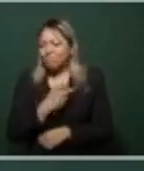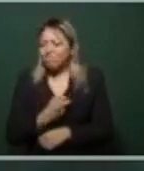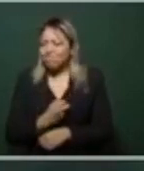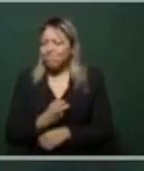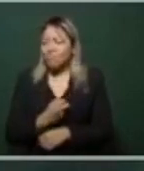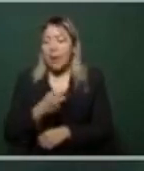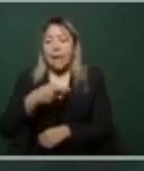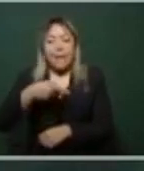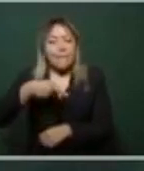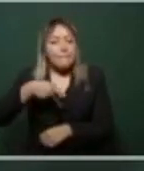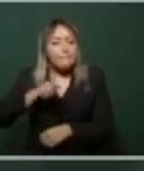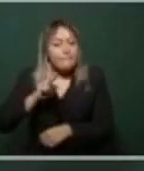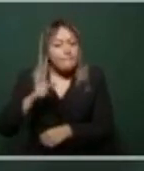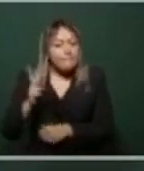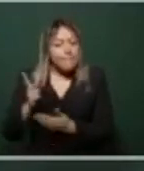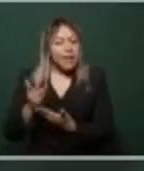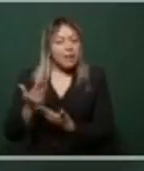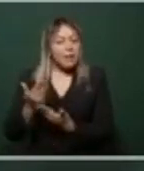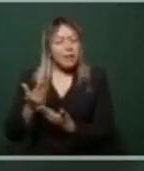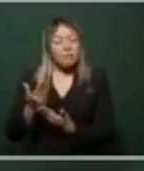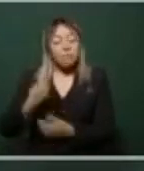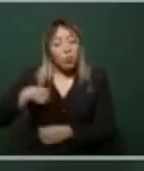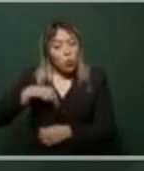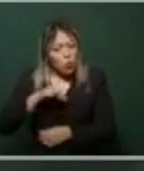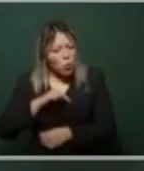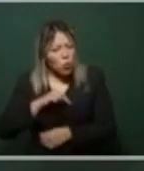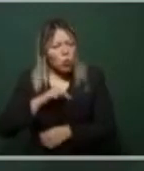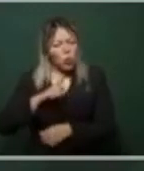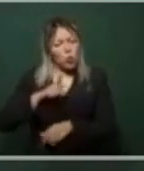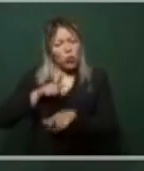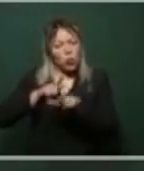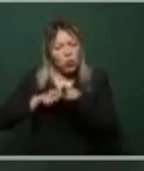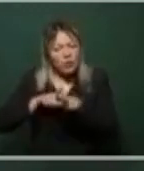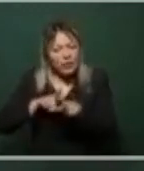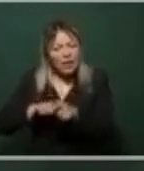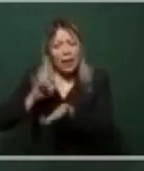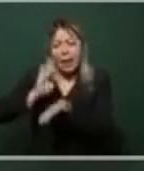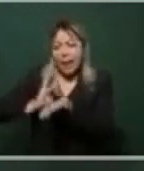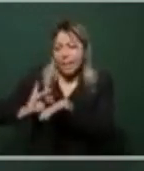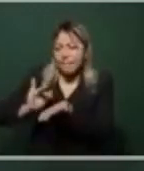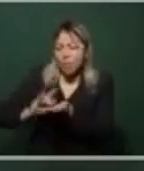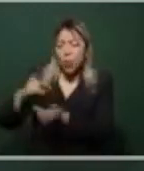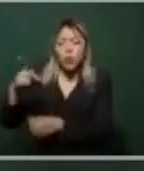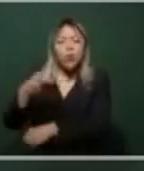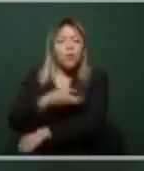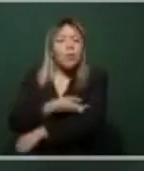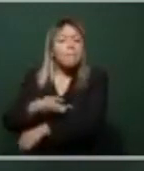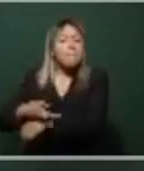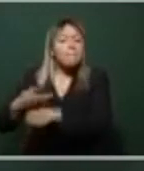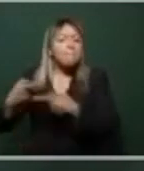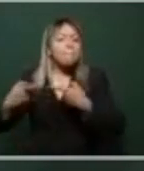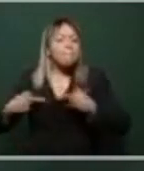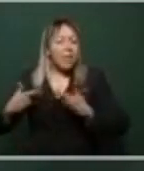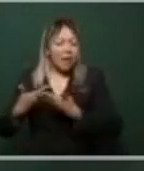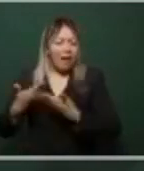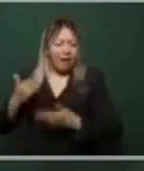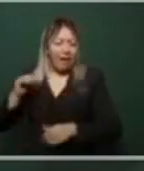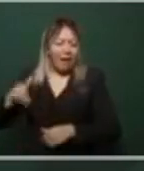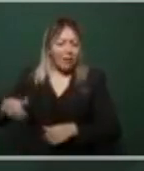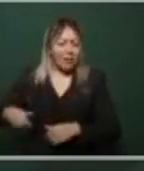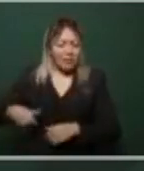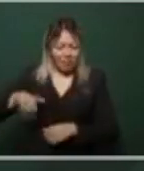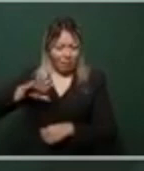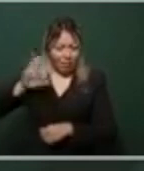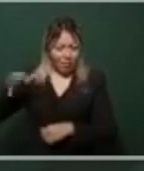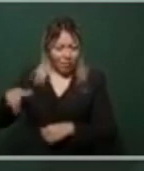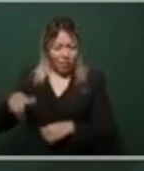Vamos a seguir apoyando a los familiares de las víctimas. Se está